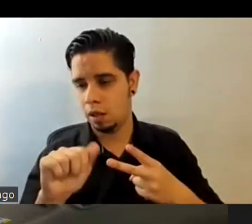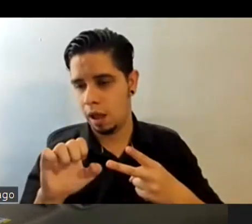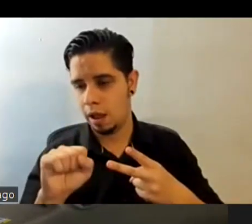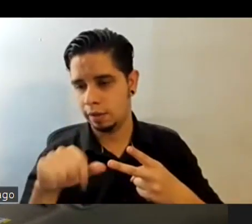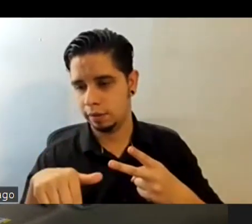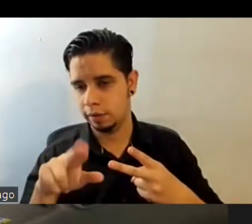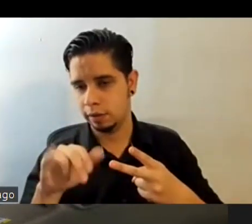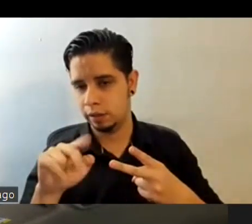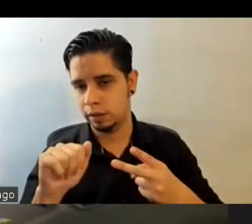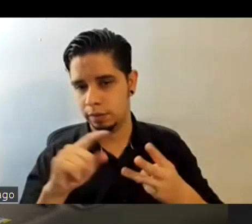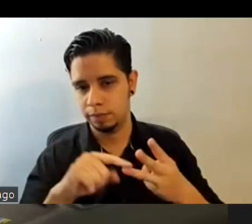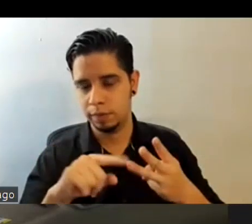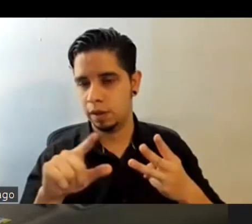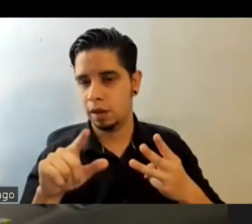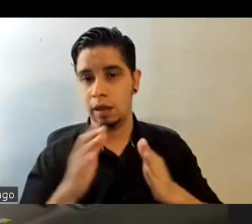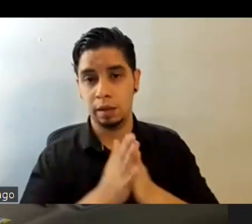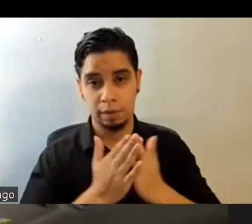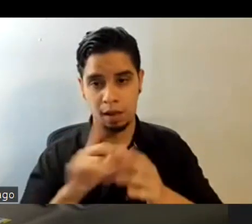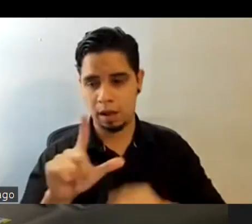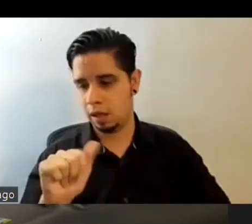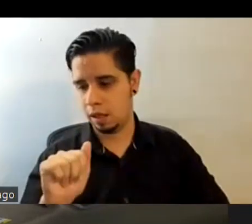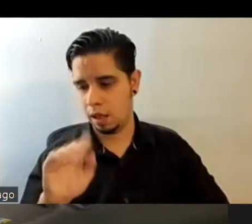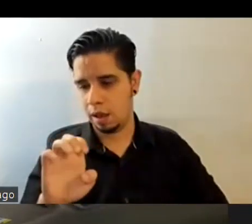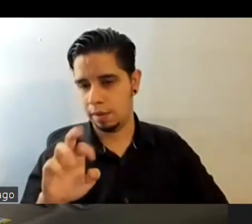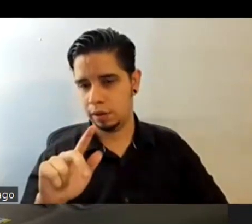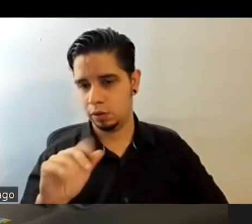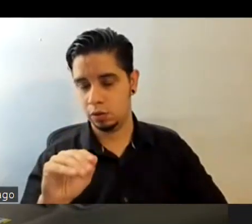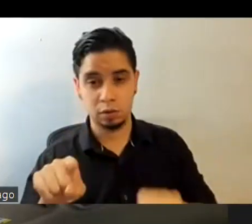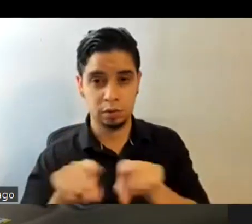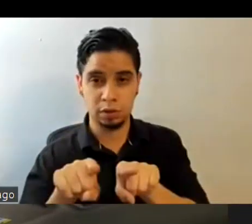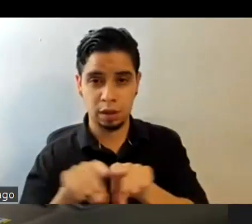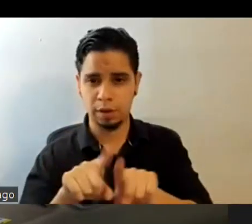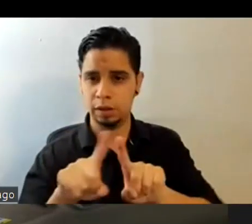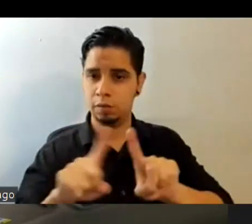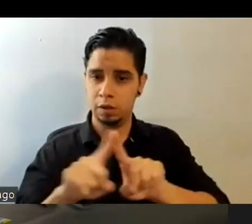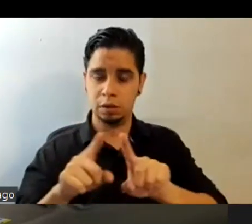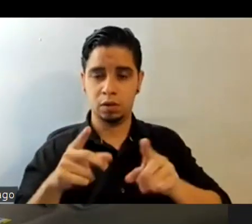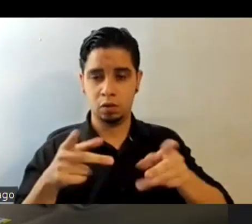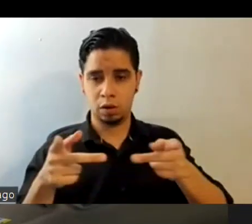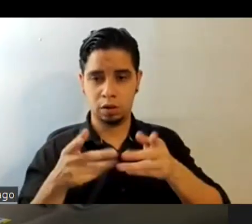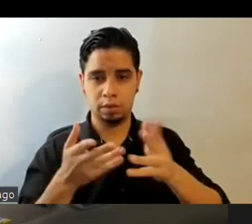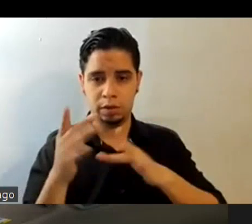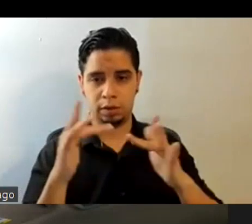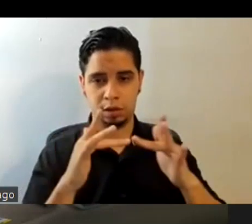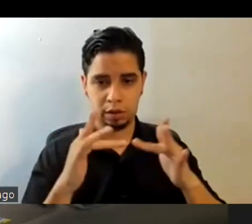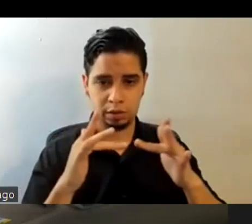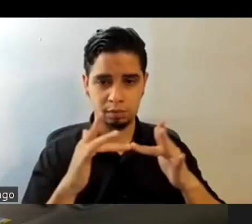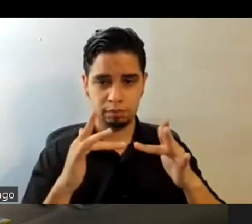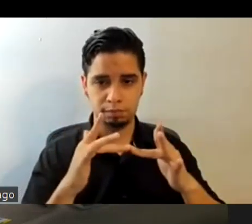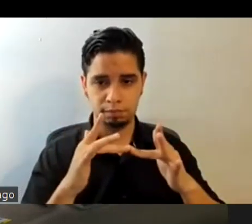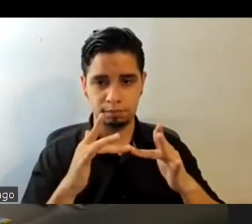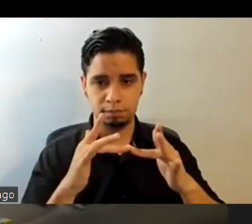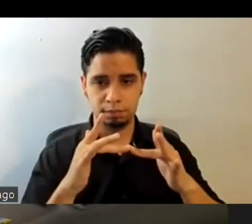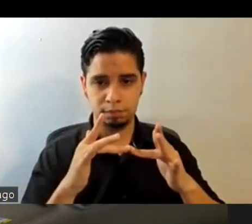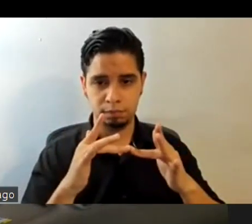Librería Laberinto, y pueden conseguirlo también en diferentes plataformas de Internet, como